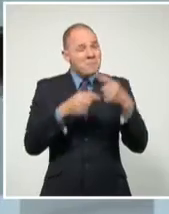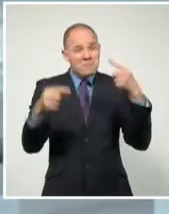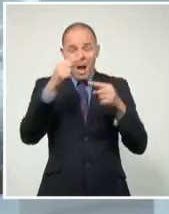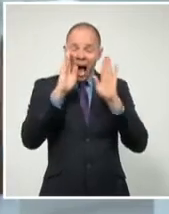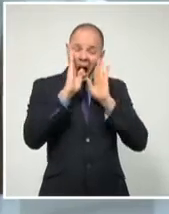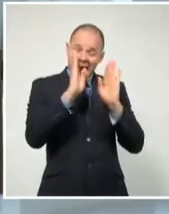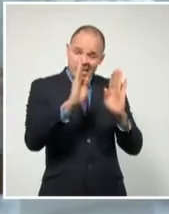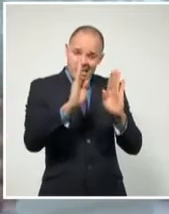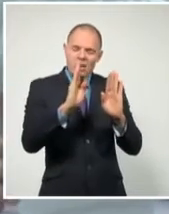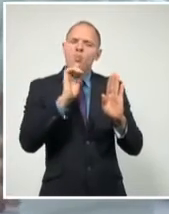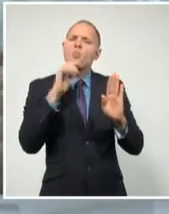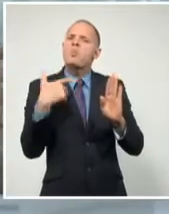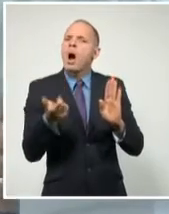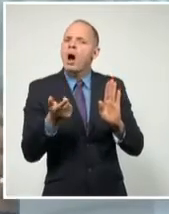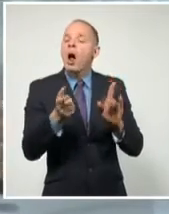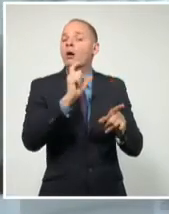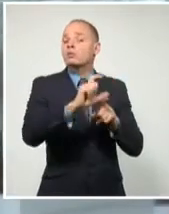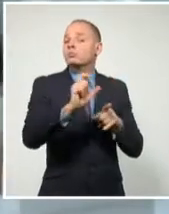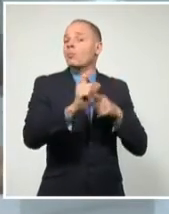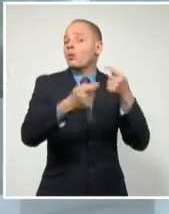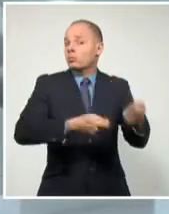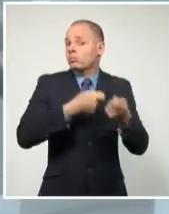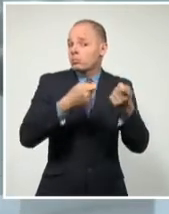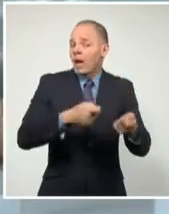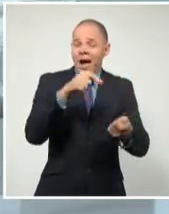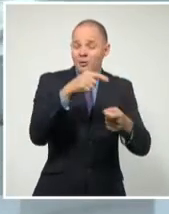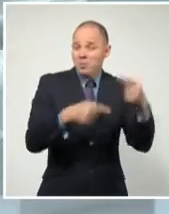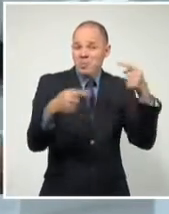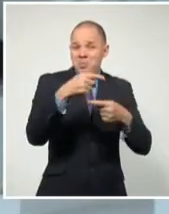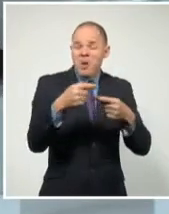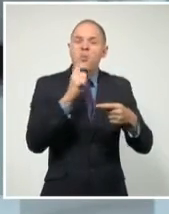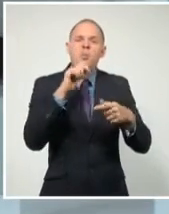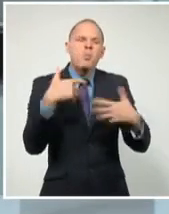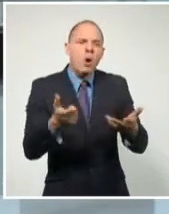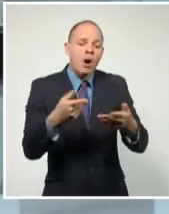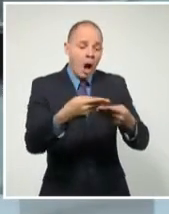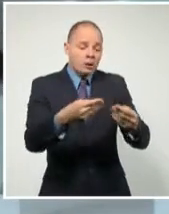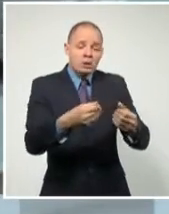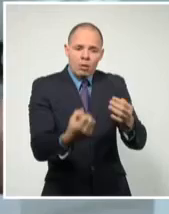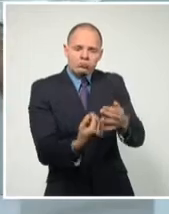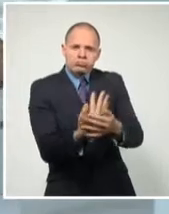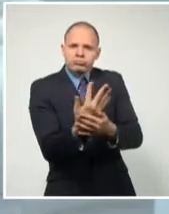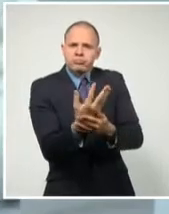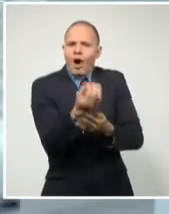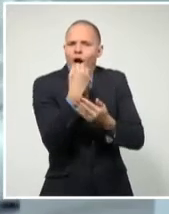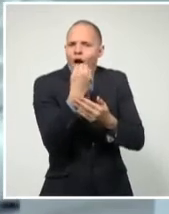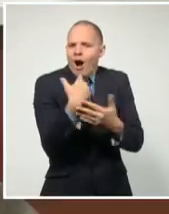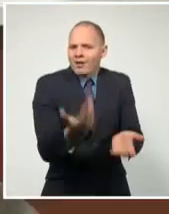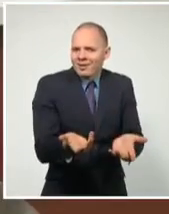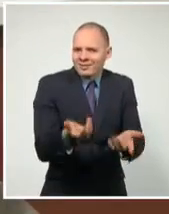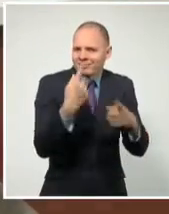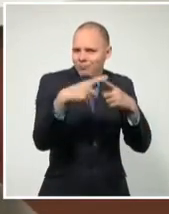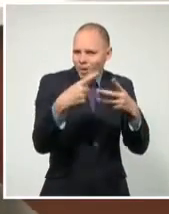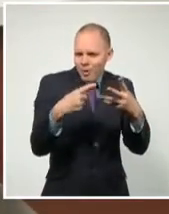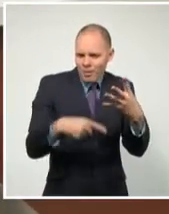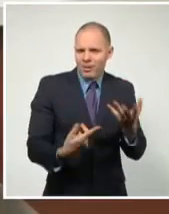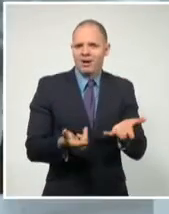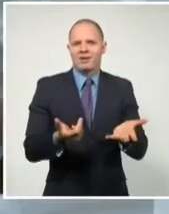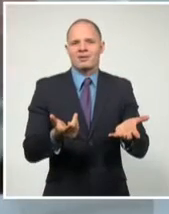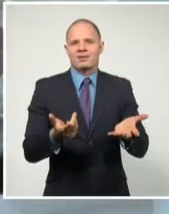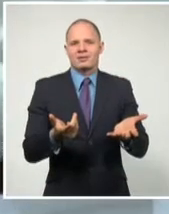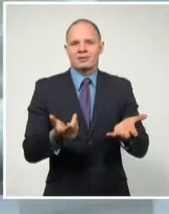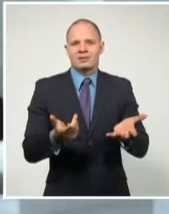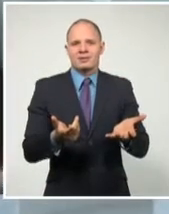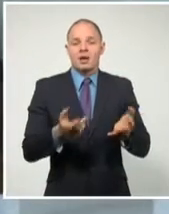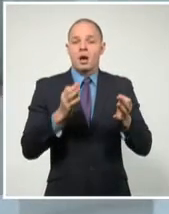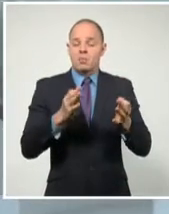la industria nacional tiene que aportar a la agricultura, que es un sector priorizado y que nos decide en estos momentos.